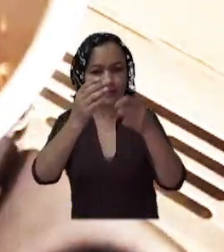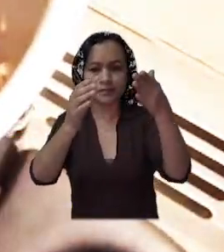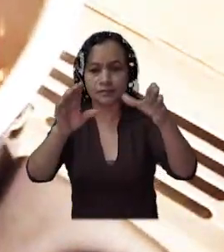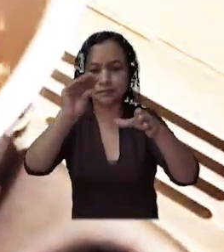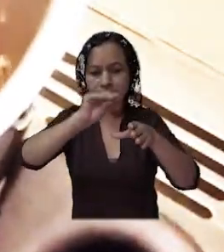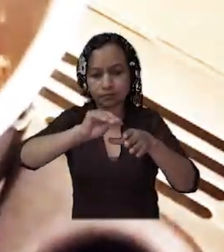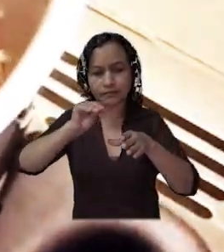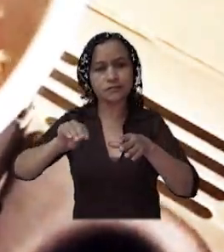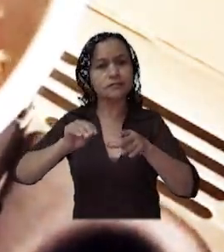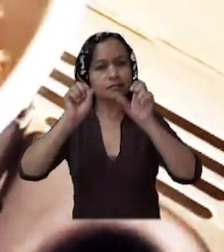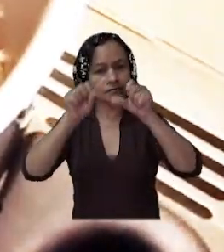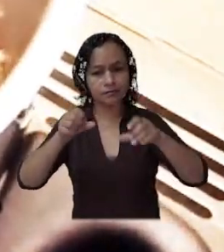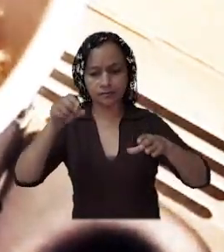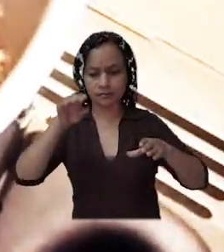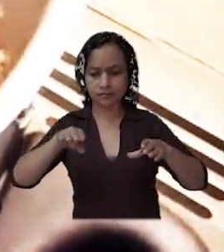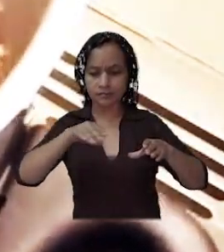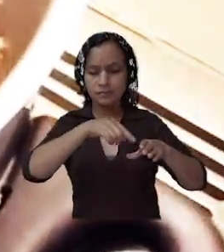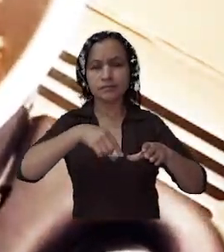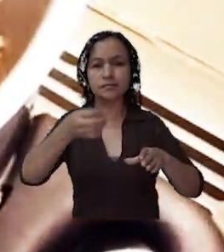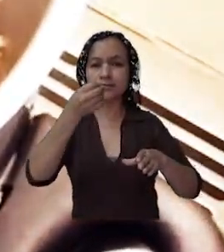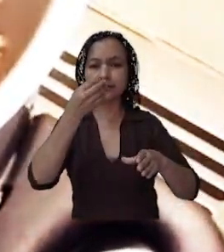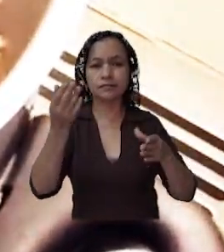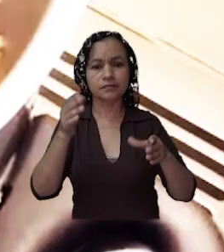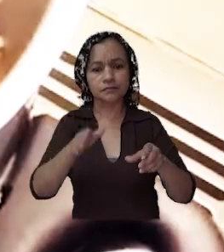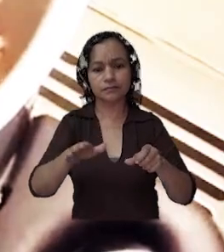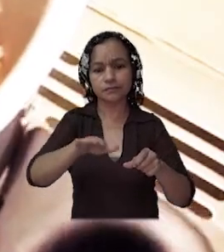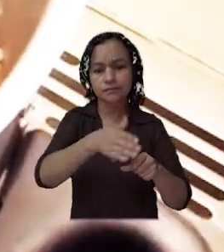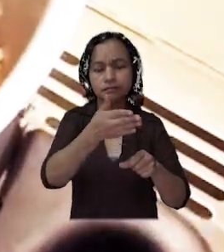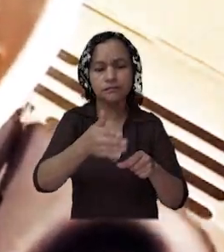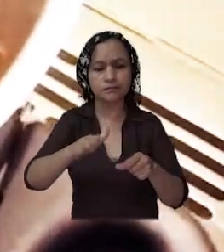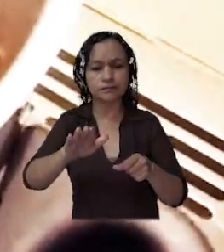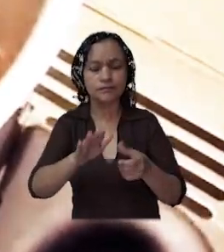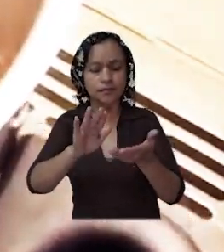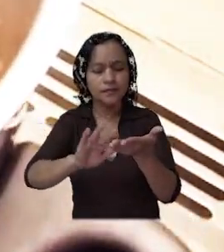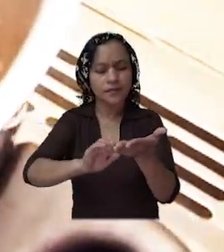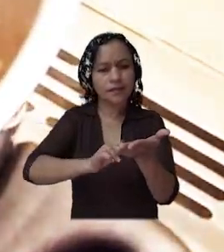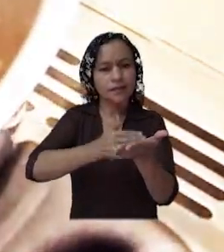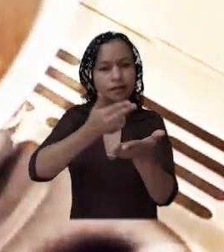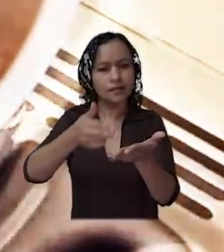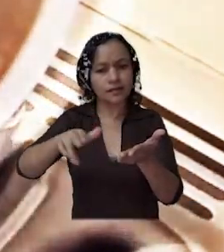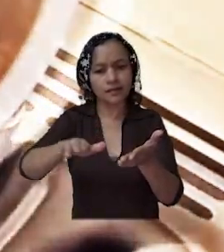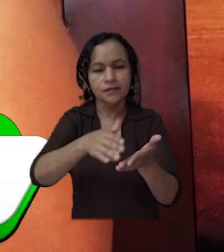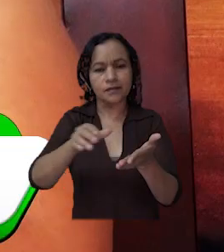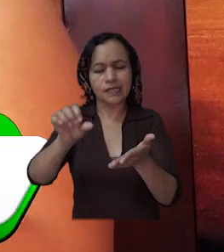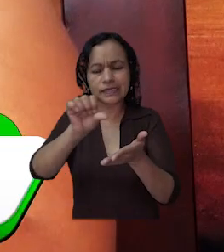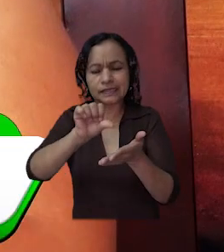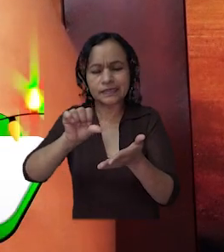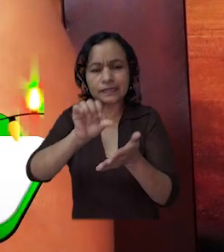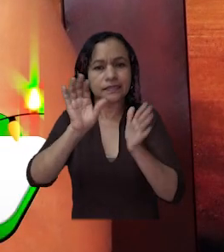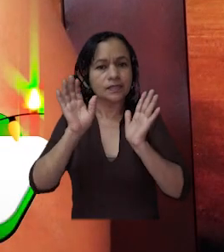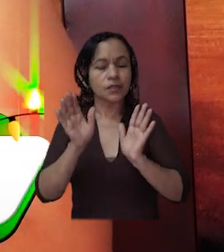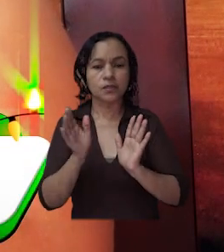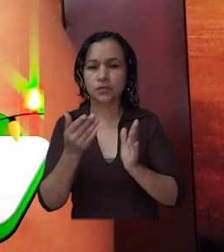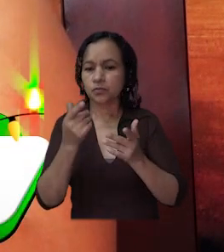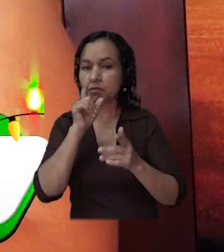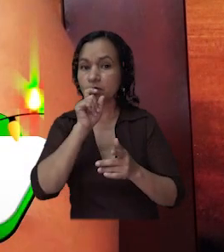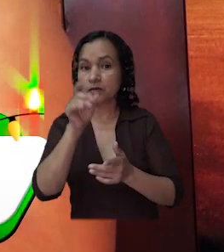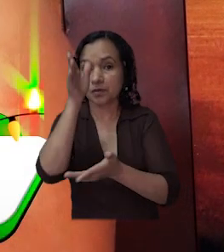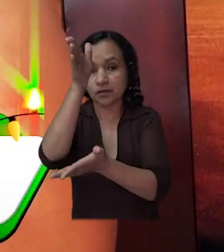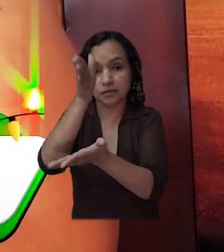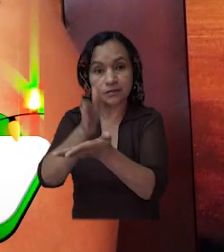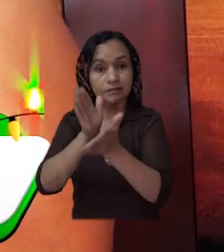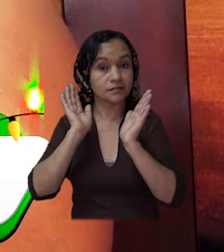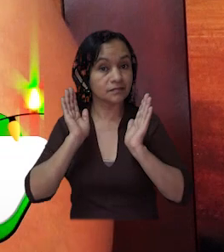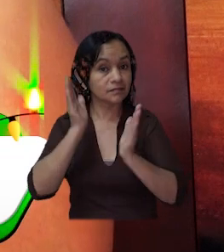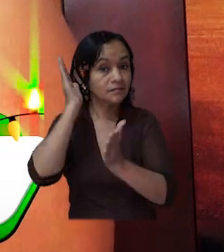elementos. Lo pueden hacer, solo lo que van a hacer es freírlos con mantequilla y incorporarle crema ácida o crema dulce helada. Es una